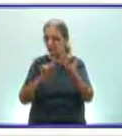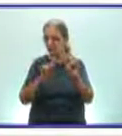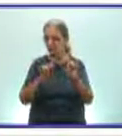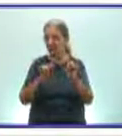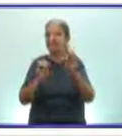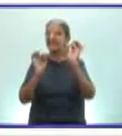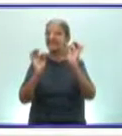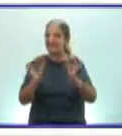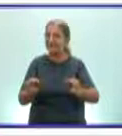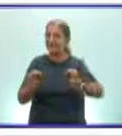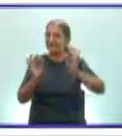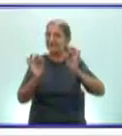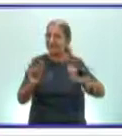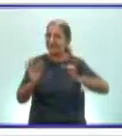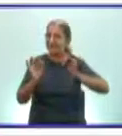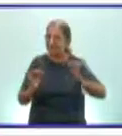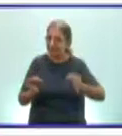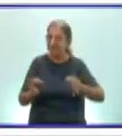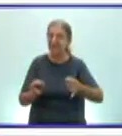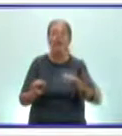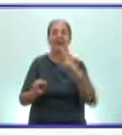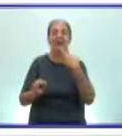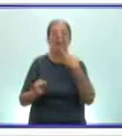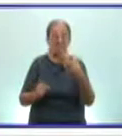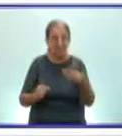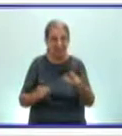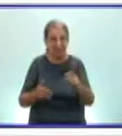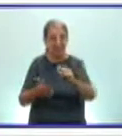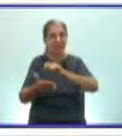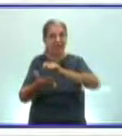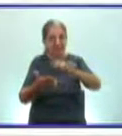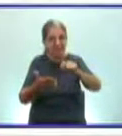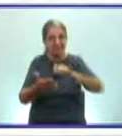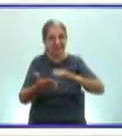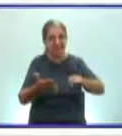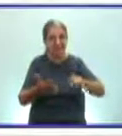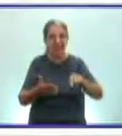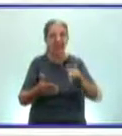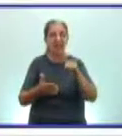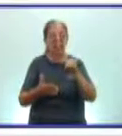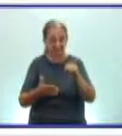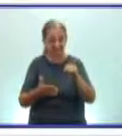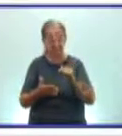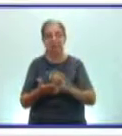algo: escribir la respuesta literal. Ahí la tienen.